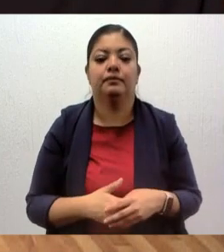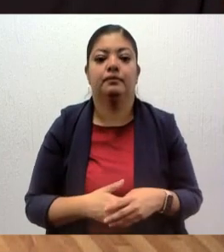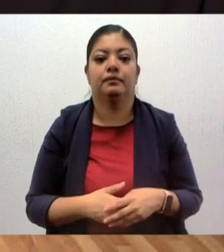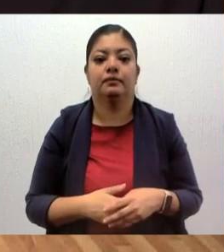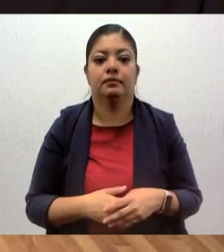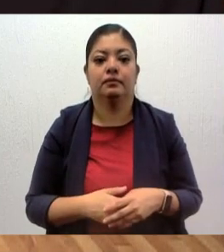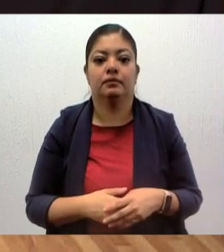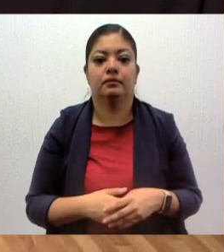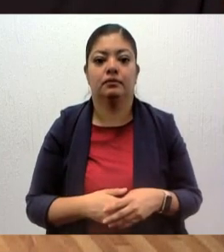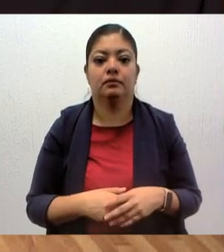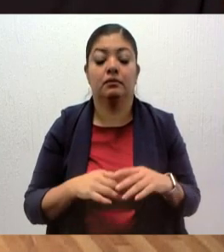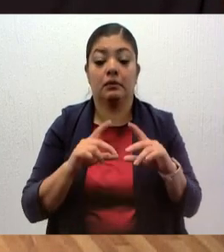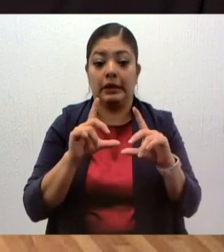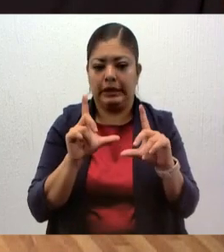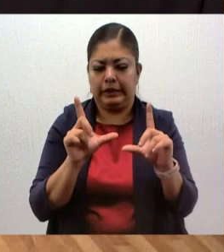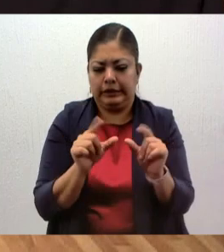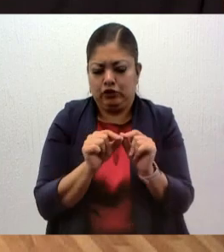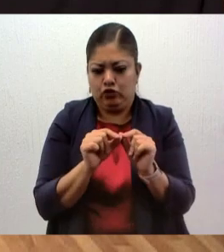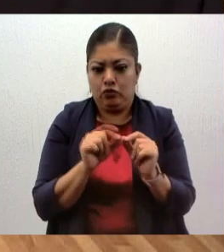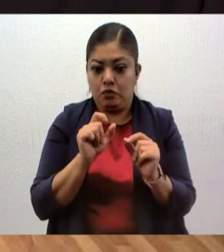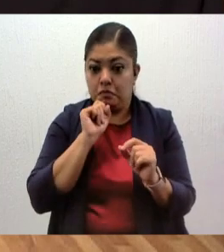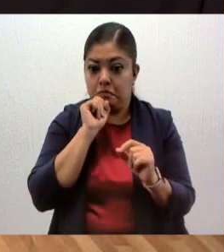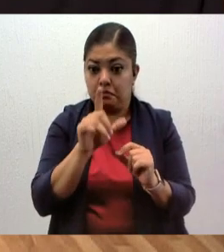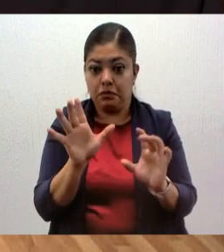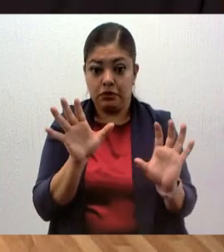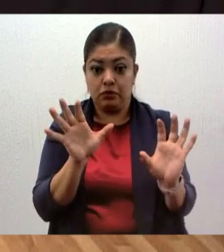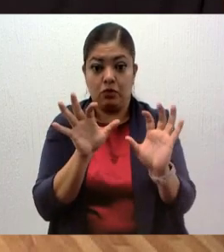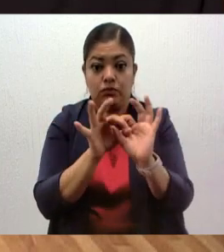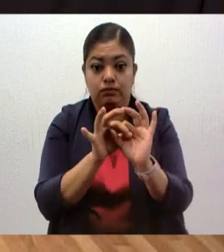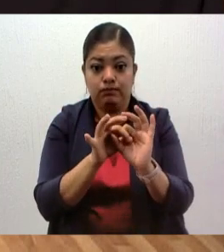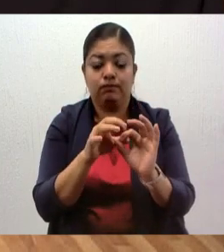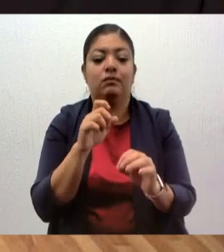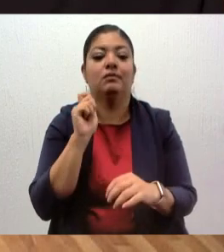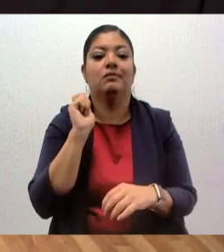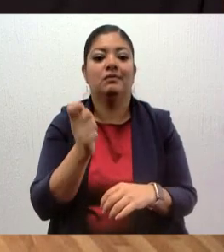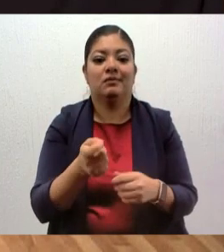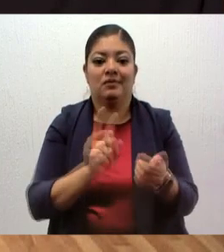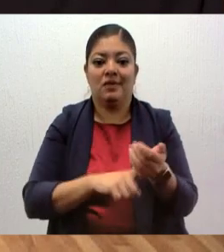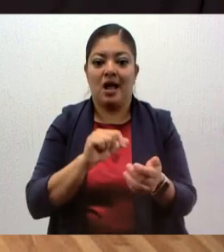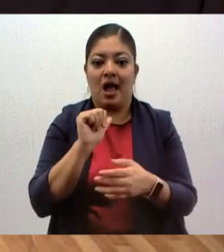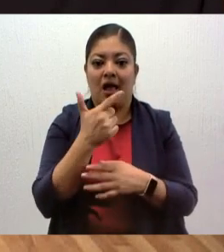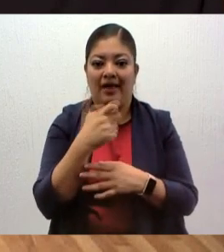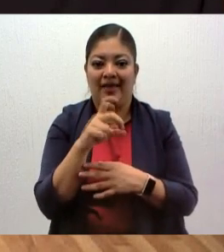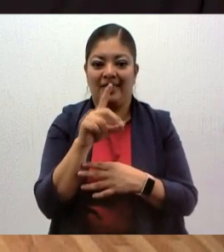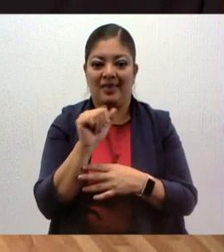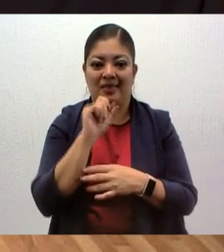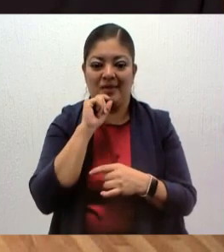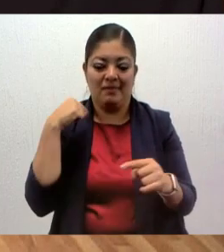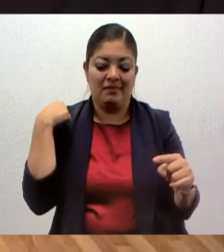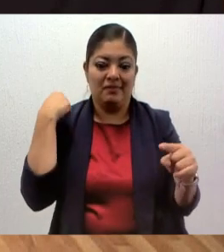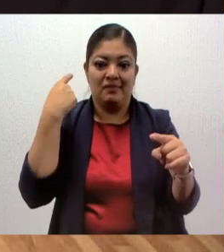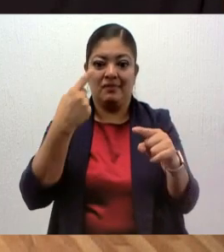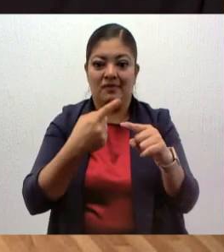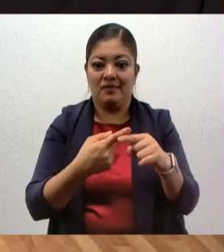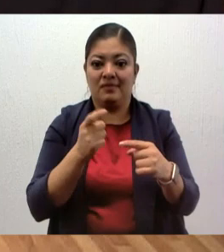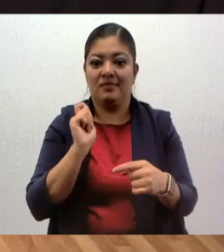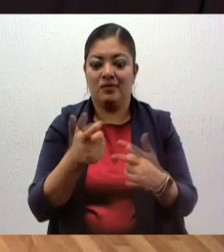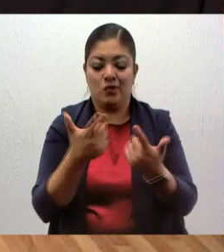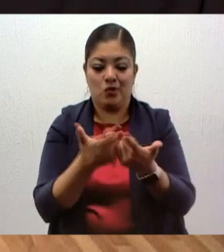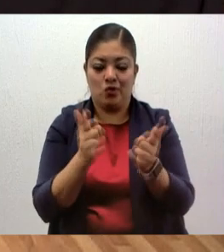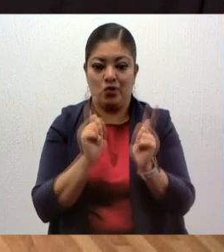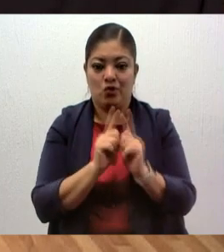resumen y en congruencia con lo la agenda que ha venido trazando el grupo parlamentario del